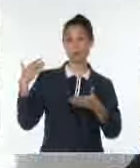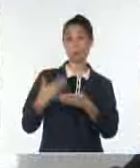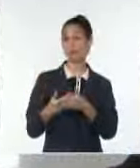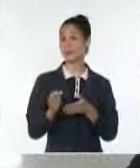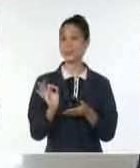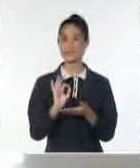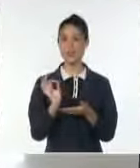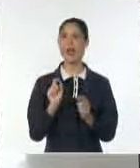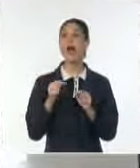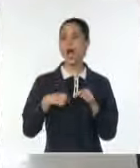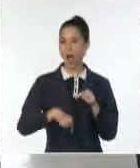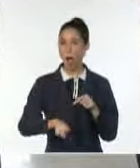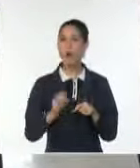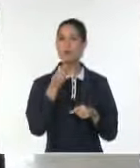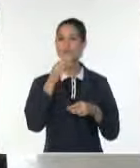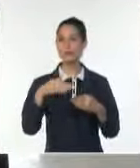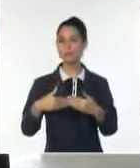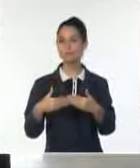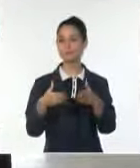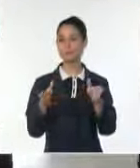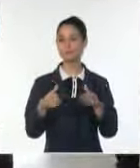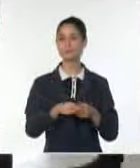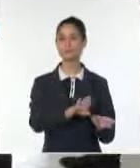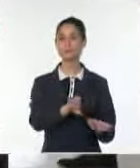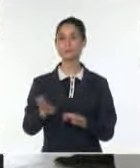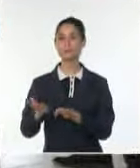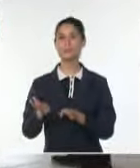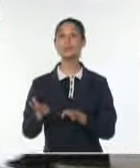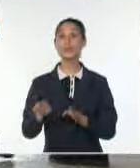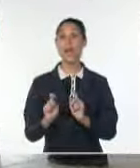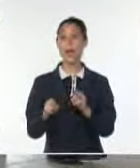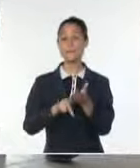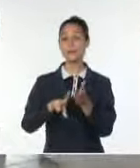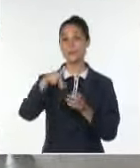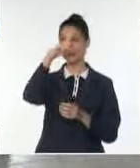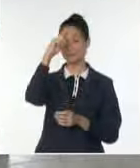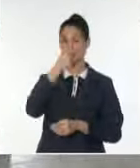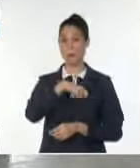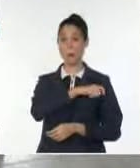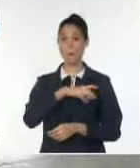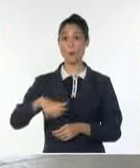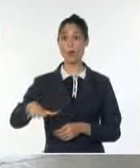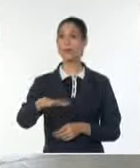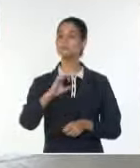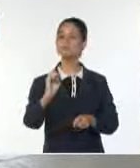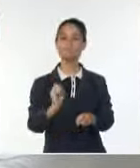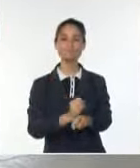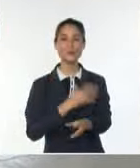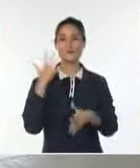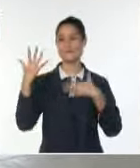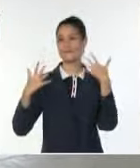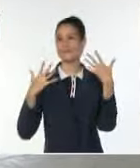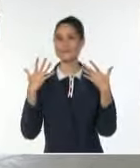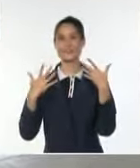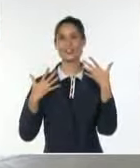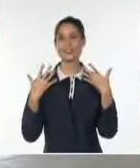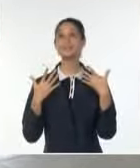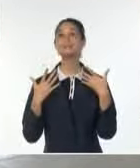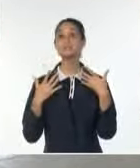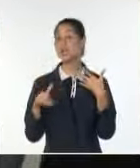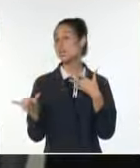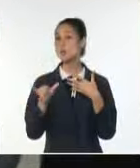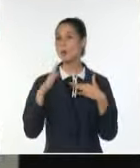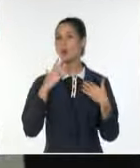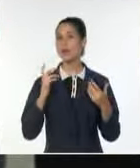ejemplo de que los espiritual están muy motivado con con la 26 y esto lo va a agradecer mucho a la población y es recuperar en